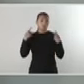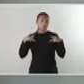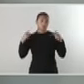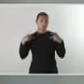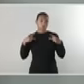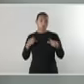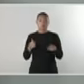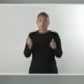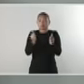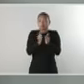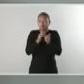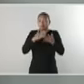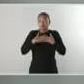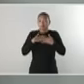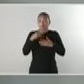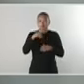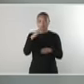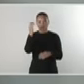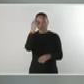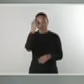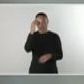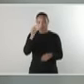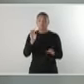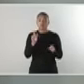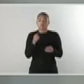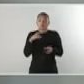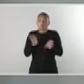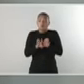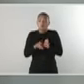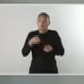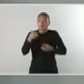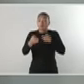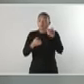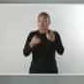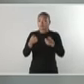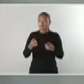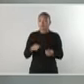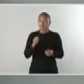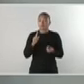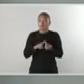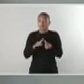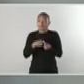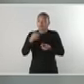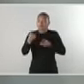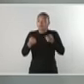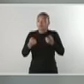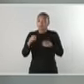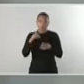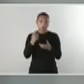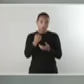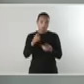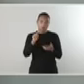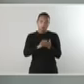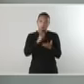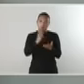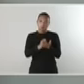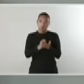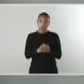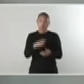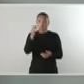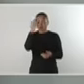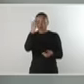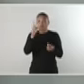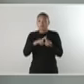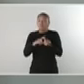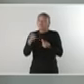tú podrás saber cuánto y en qué se invertirá el dinero público el dinero de los tamaulipecos sabrás De dónde